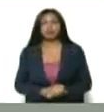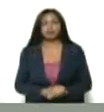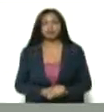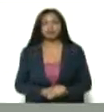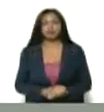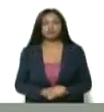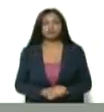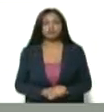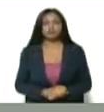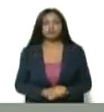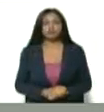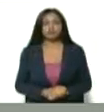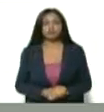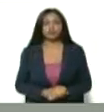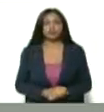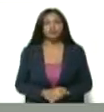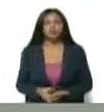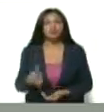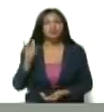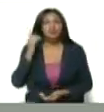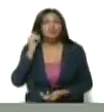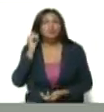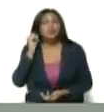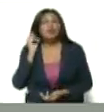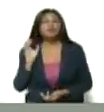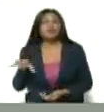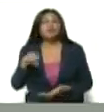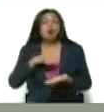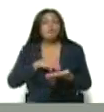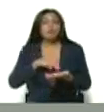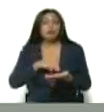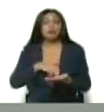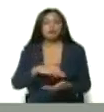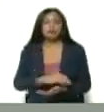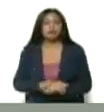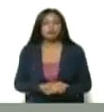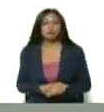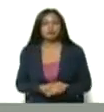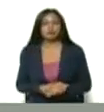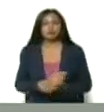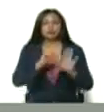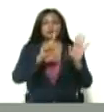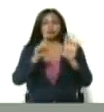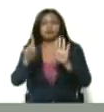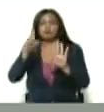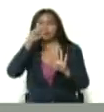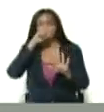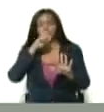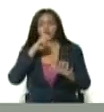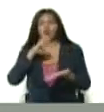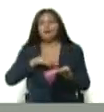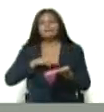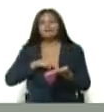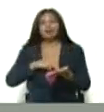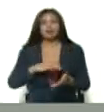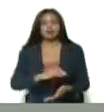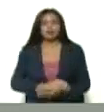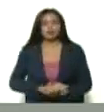Baruta, una compatriota, una ciudadana de Baruta, 66 años, aquí en el estado Miranda.